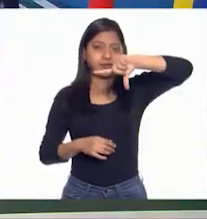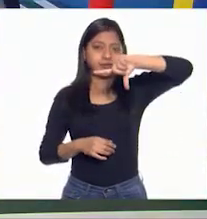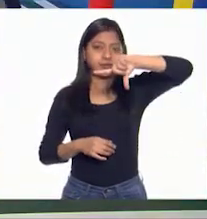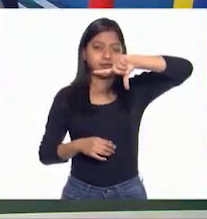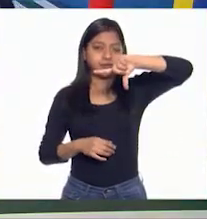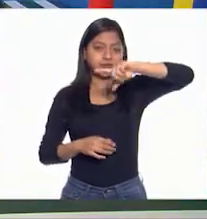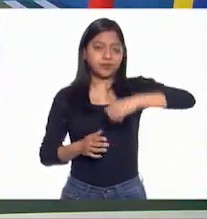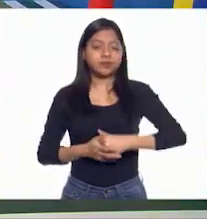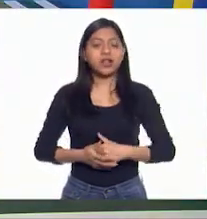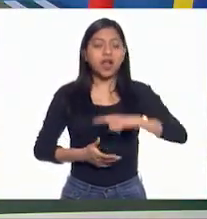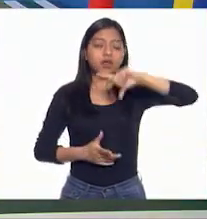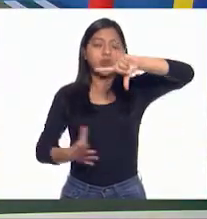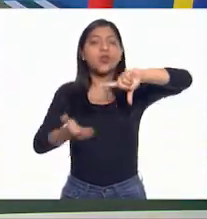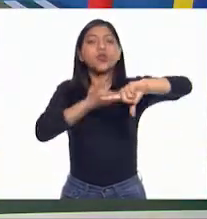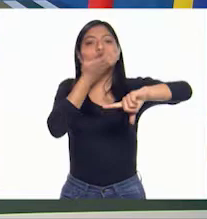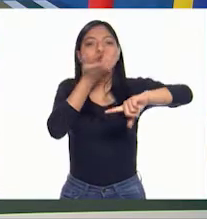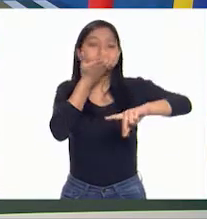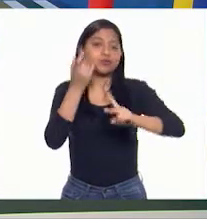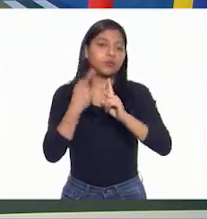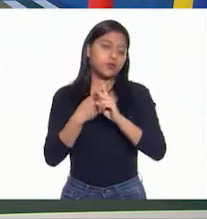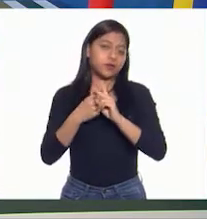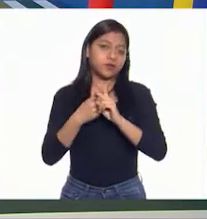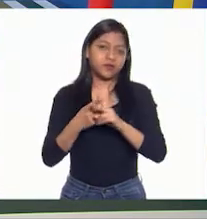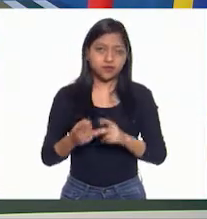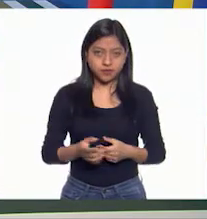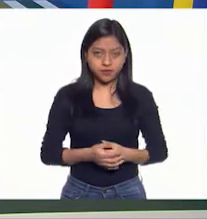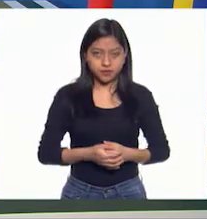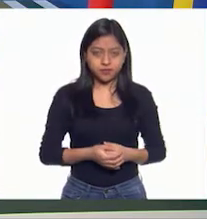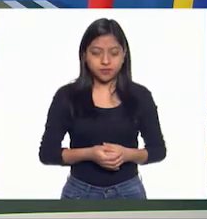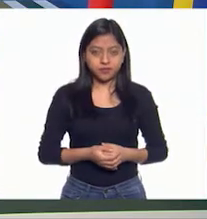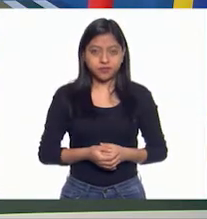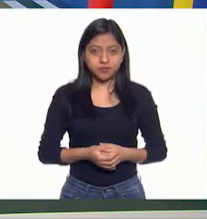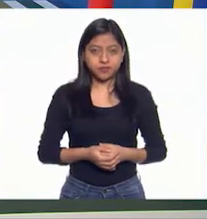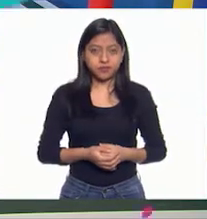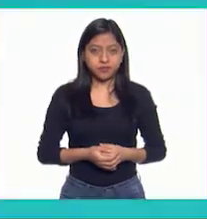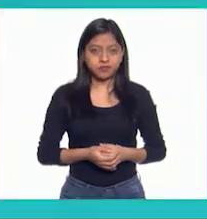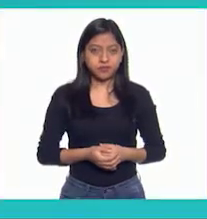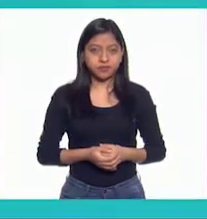algoritmo convencional. Muy bien. Voy a borrar esto. Sí.